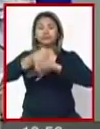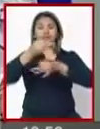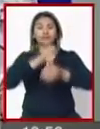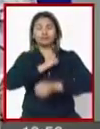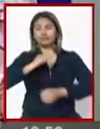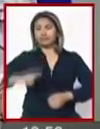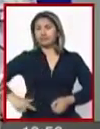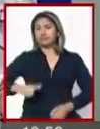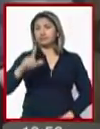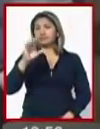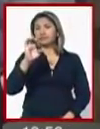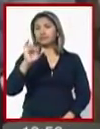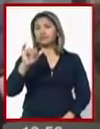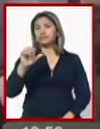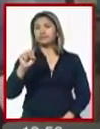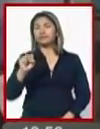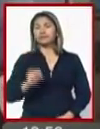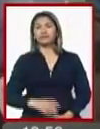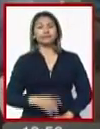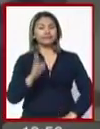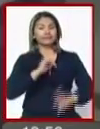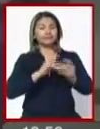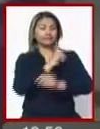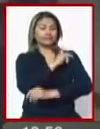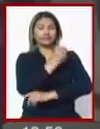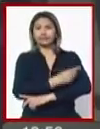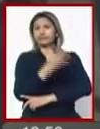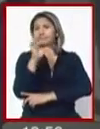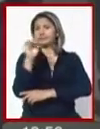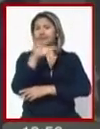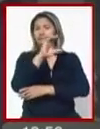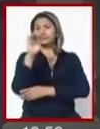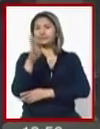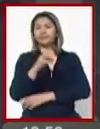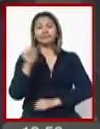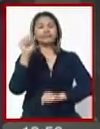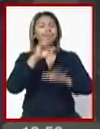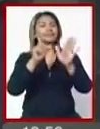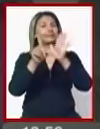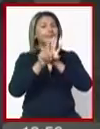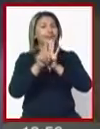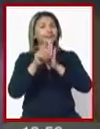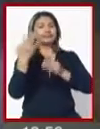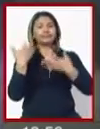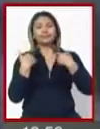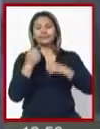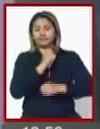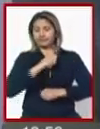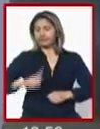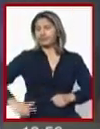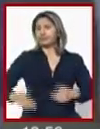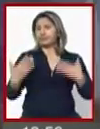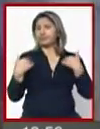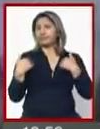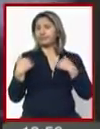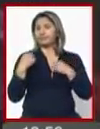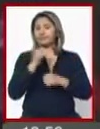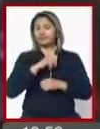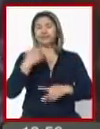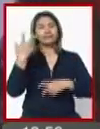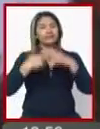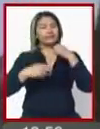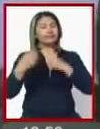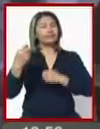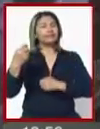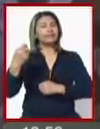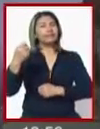del alcalde Leyes. Vecinos del Distrito 8 en Cochabamba, los problemas legales que atraviesa el alcalde están llevando a la alcaldía a una